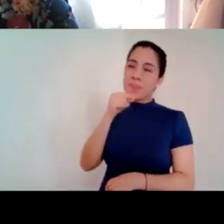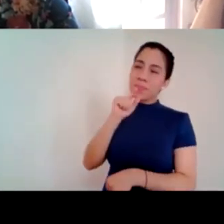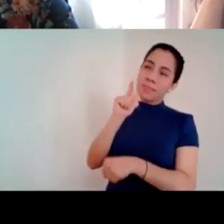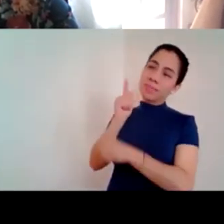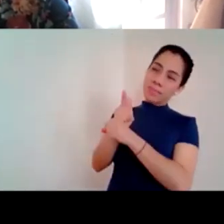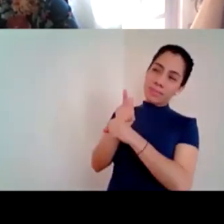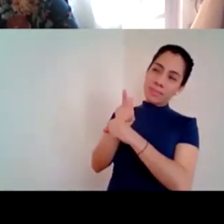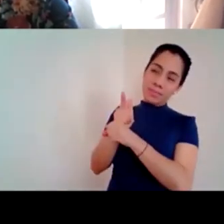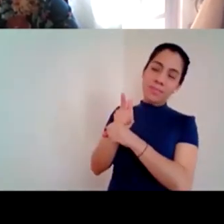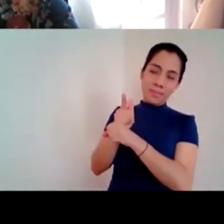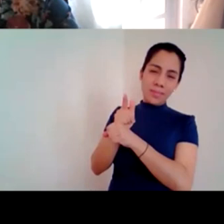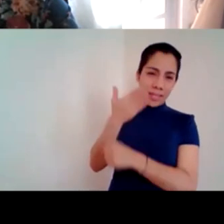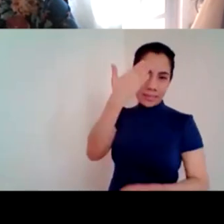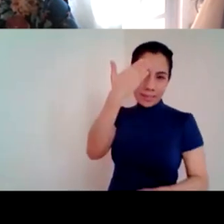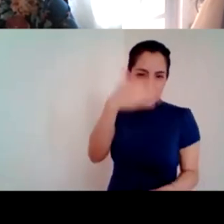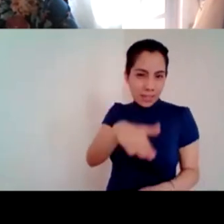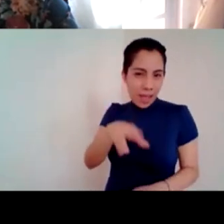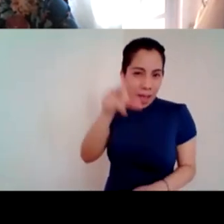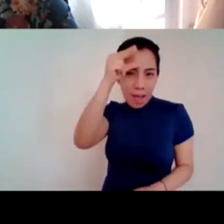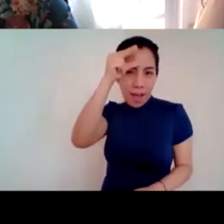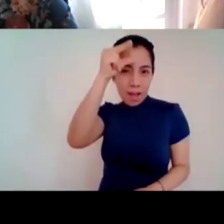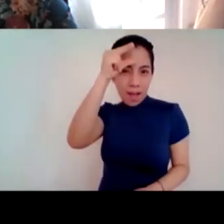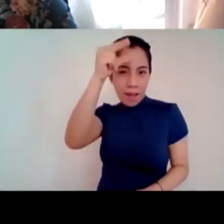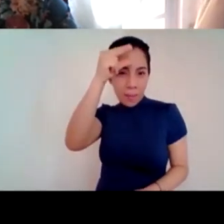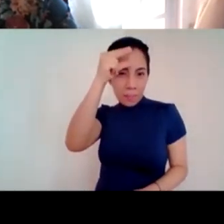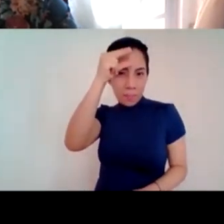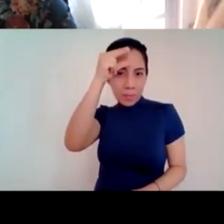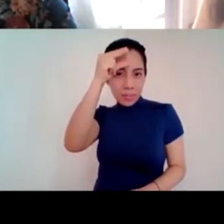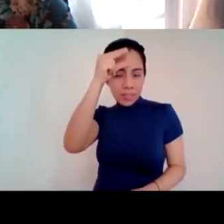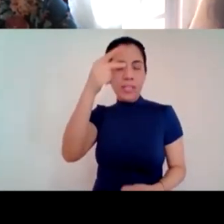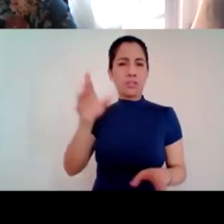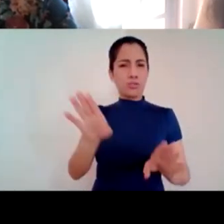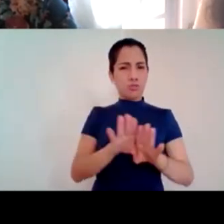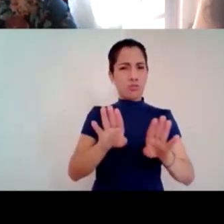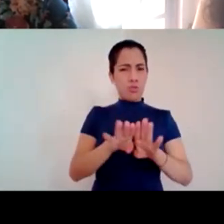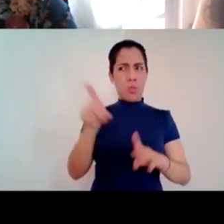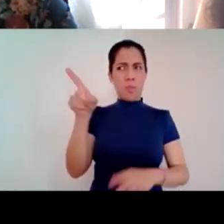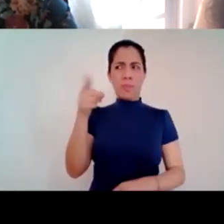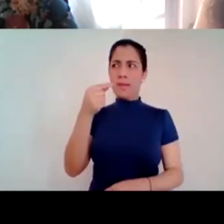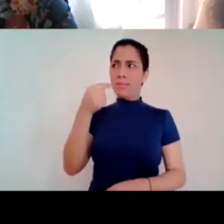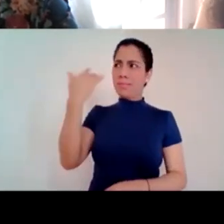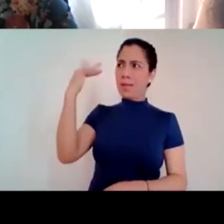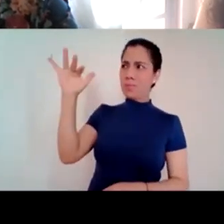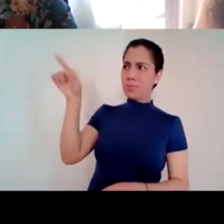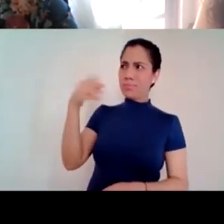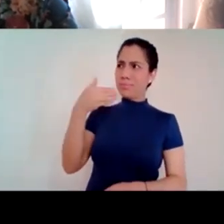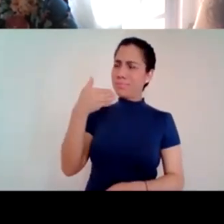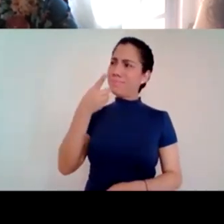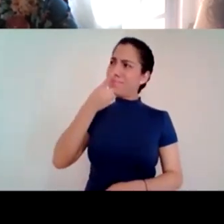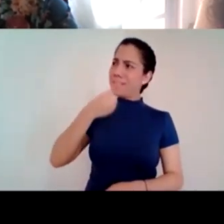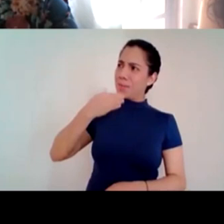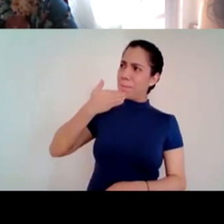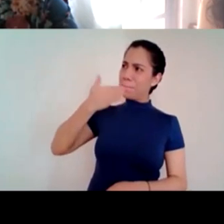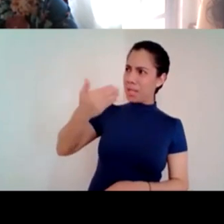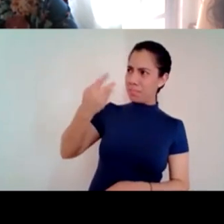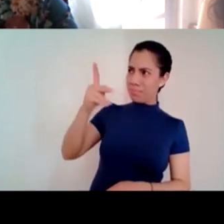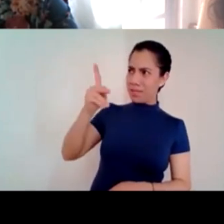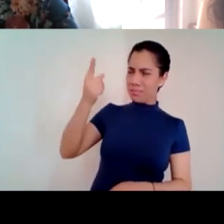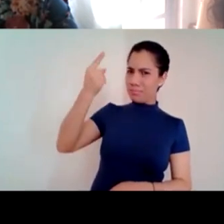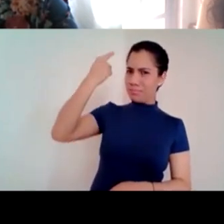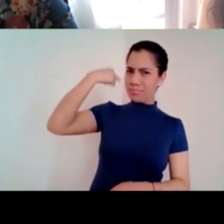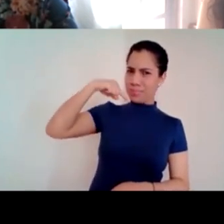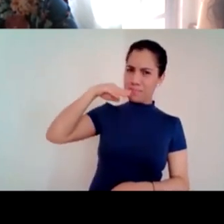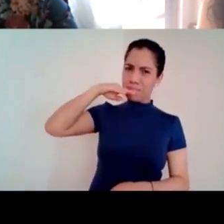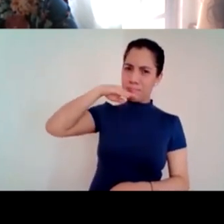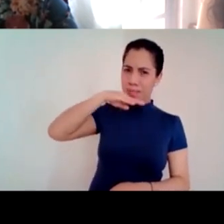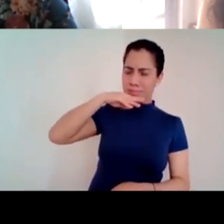y lo que les estamos mostrando es un adulto incongruente que les da un mensaje verbal que no coincide entonces creo que es importante empezar a revisar estos conceptos